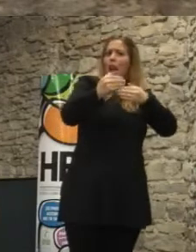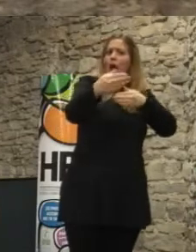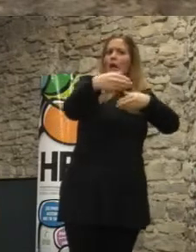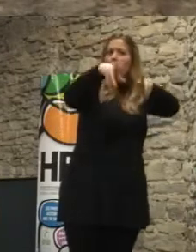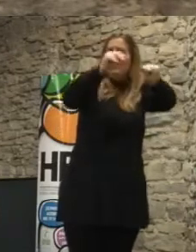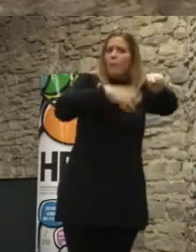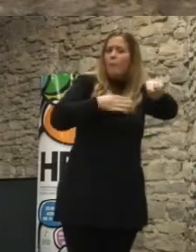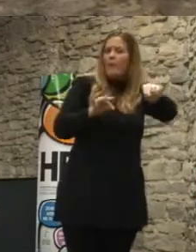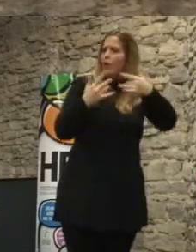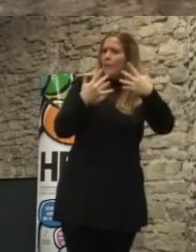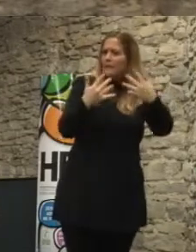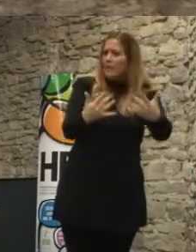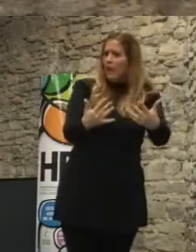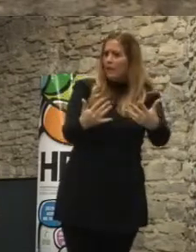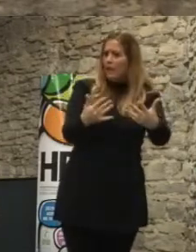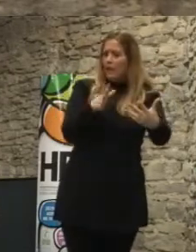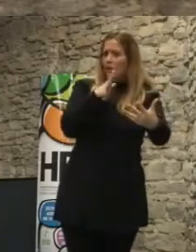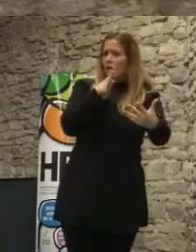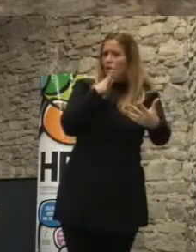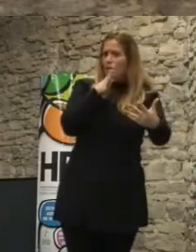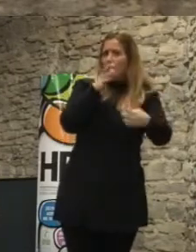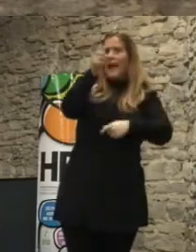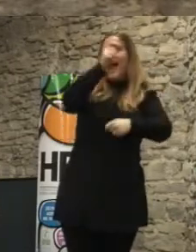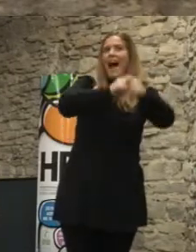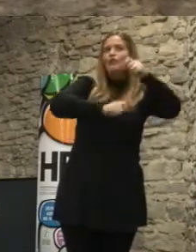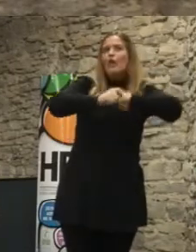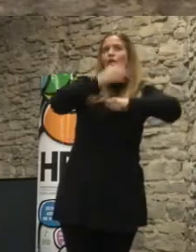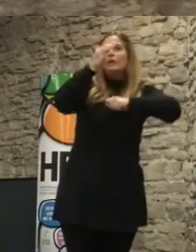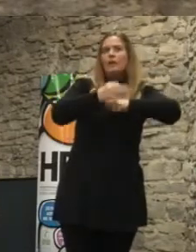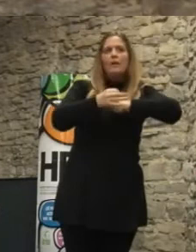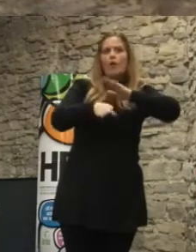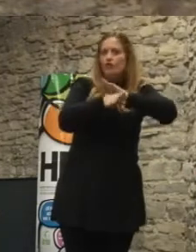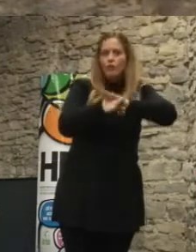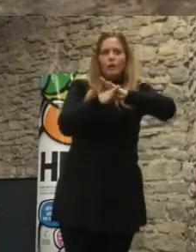nada, no tienen por qué funcionar con respiración asistida,